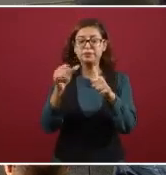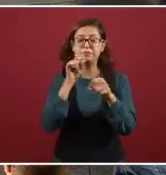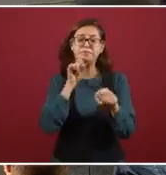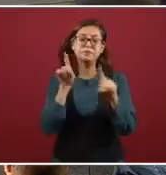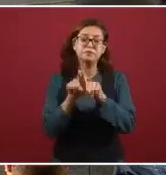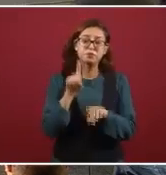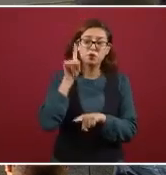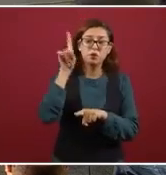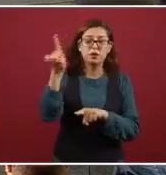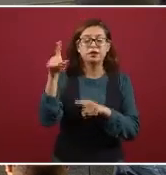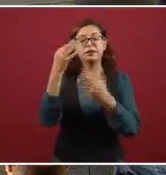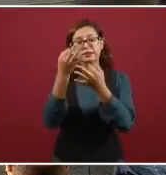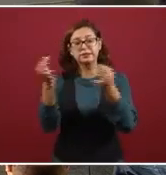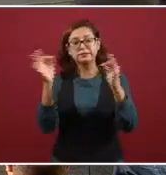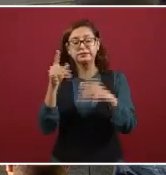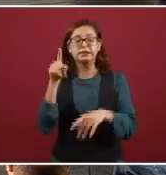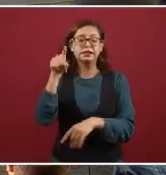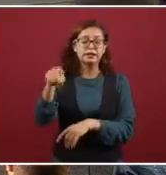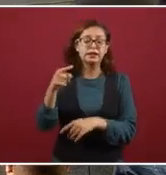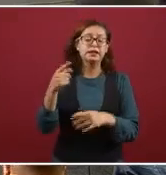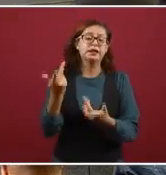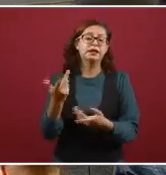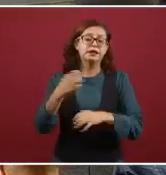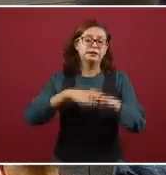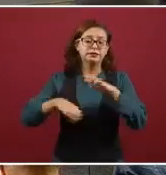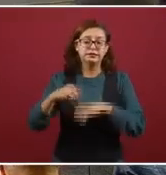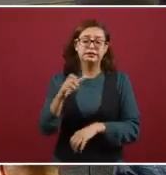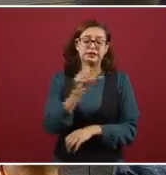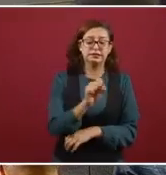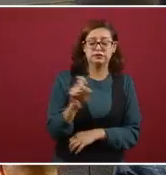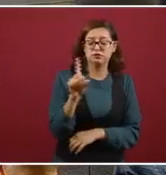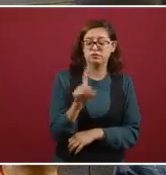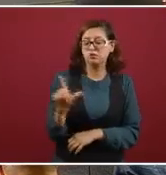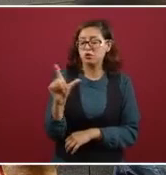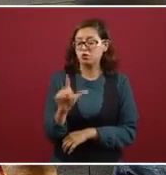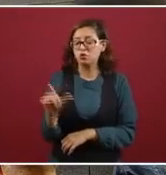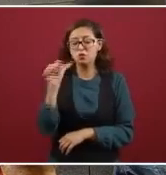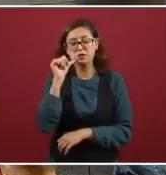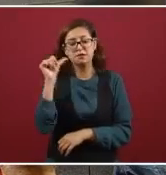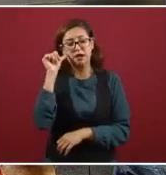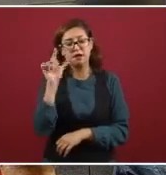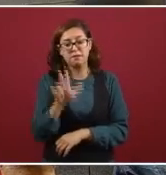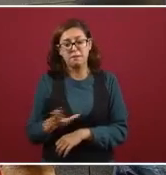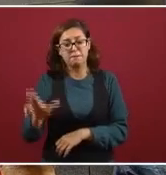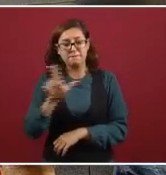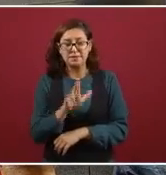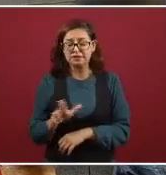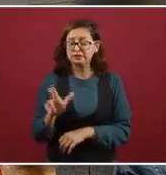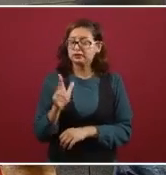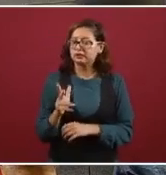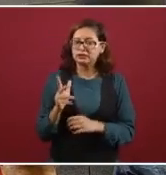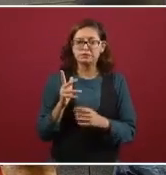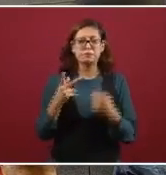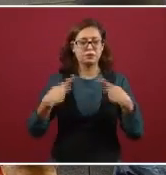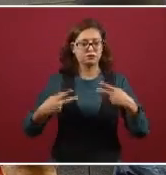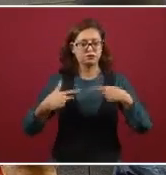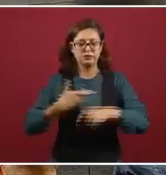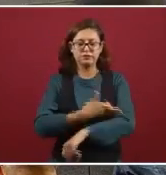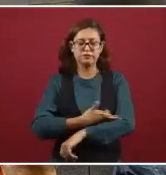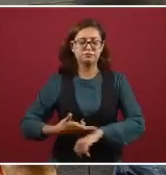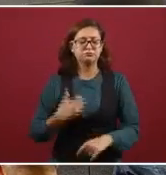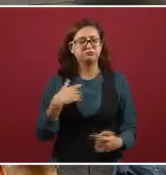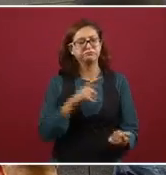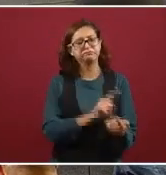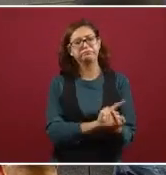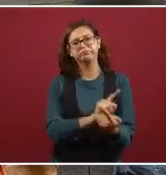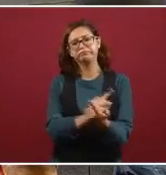Paso estuvo en todo tiempo, sábado, domingo, lunes, el día de ayer, martes, en contacto con las familias